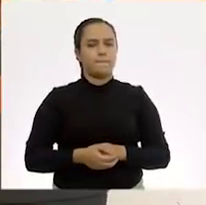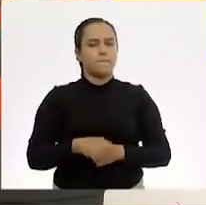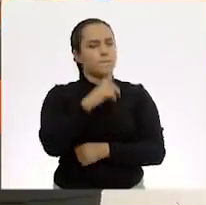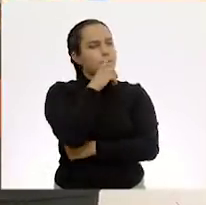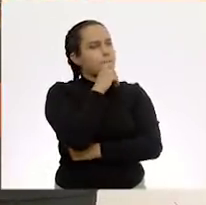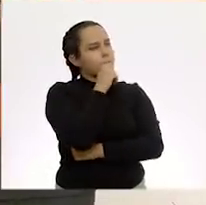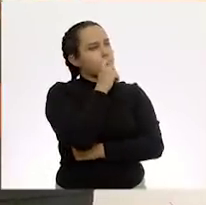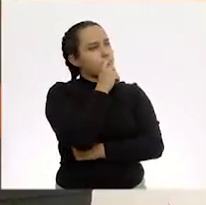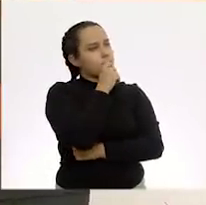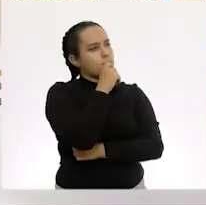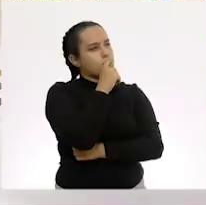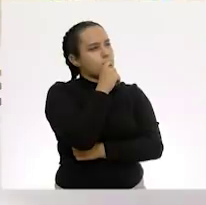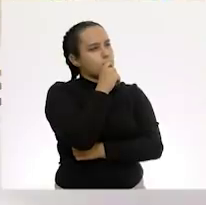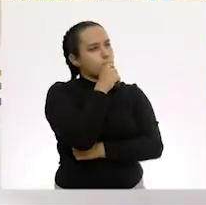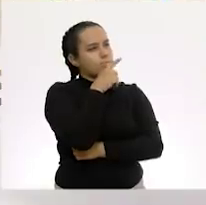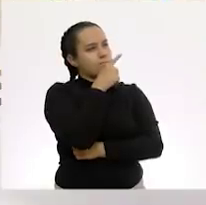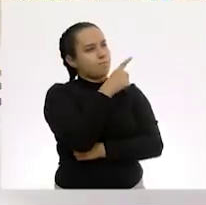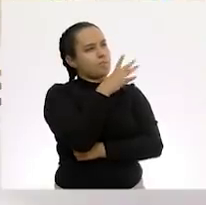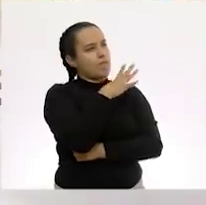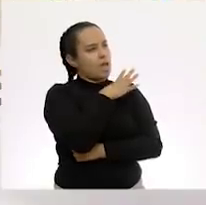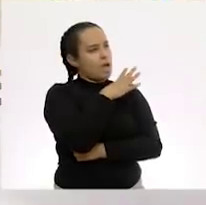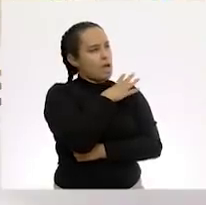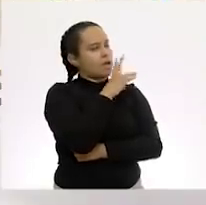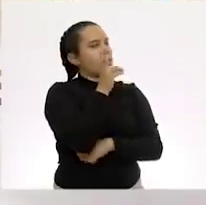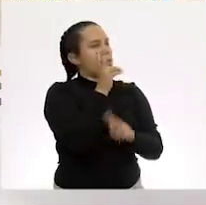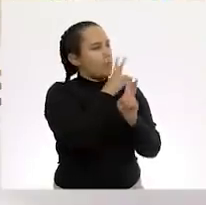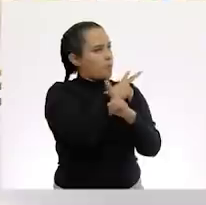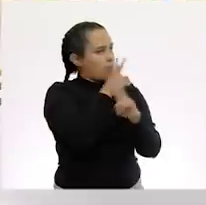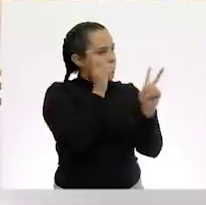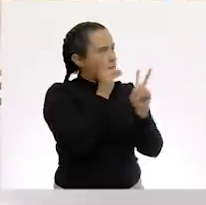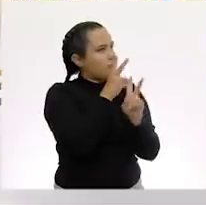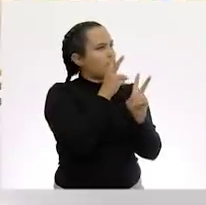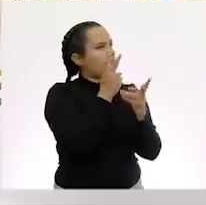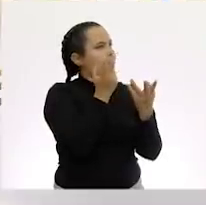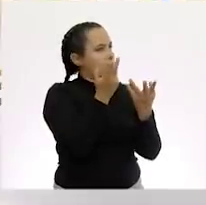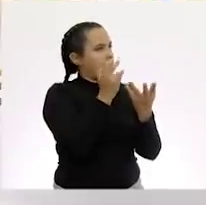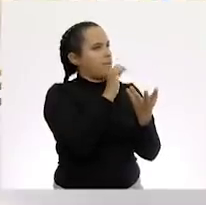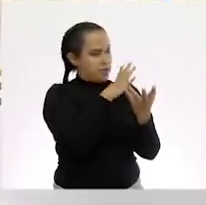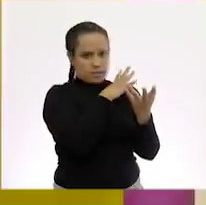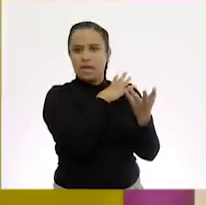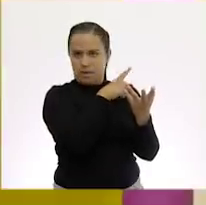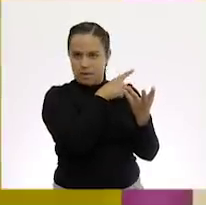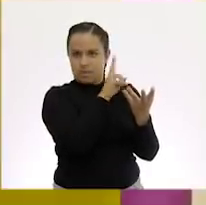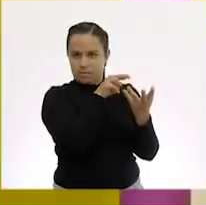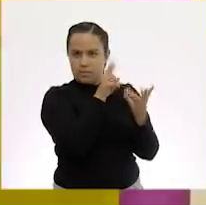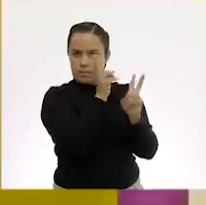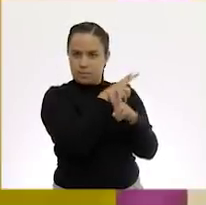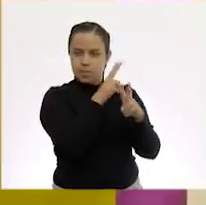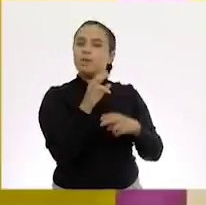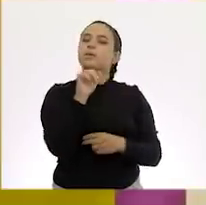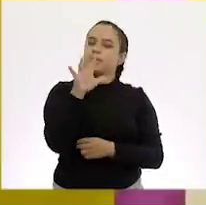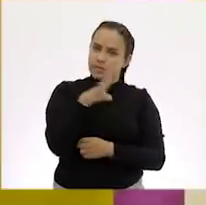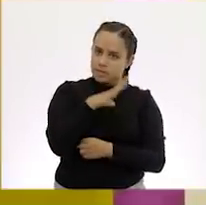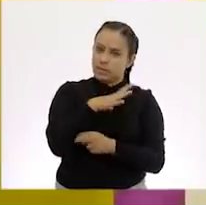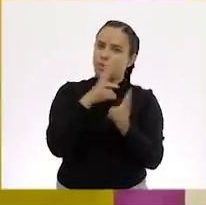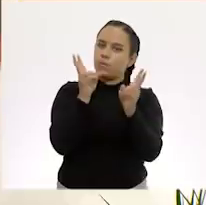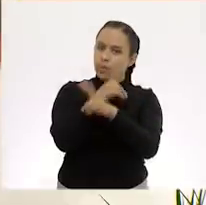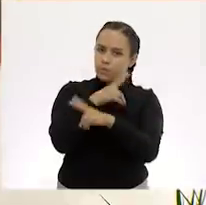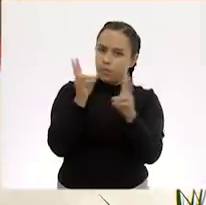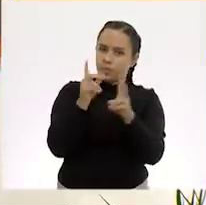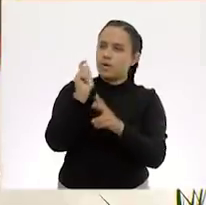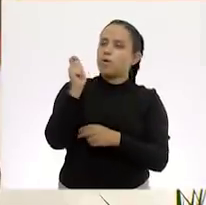A ver. Tenemos las del aire. Sí, ¿verdad? Tenemos las del Tenemos aire. todas las del aire, que